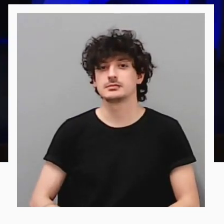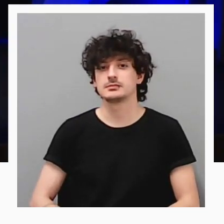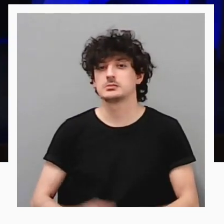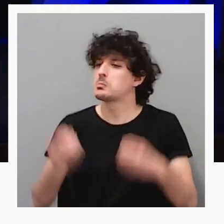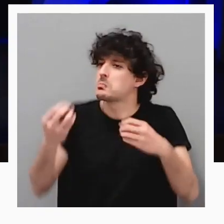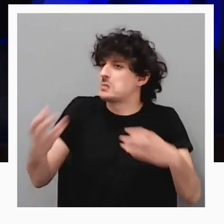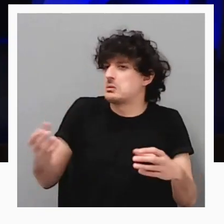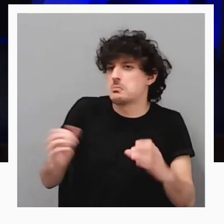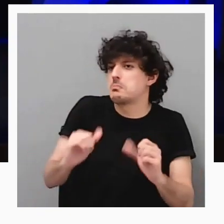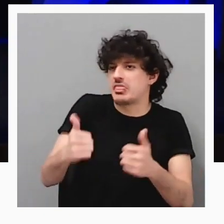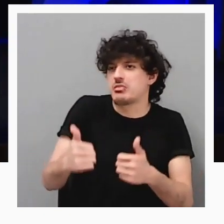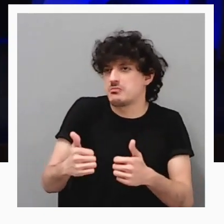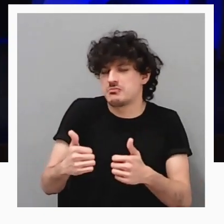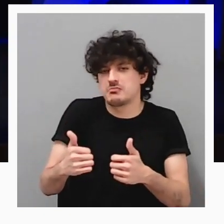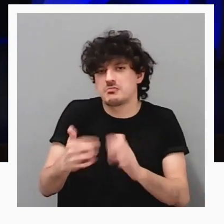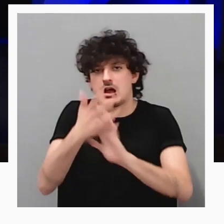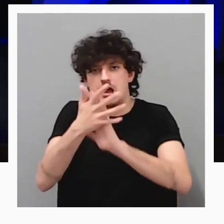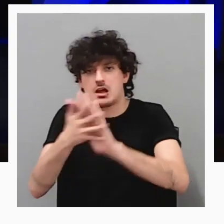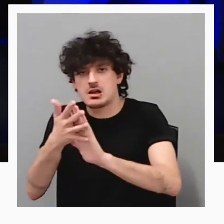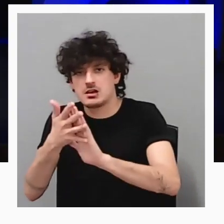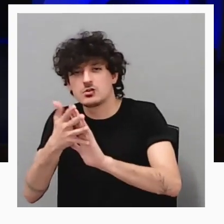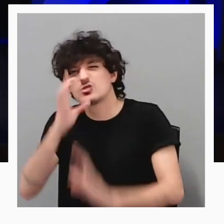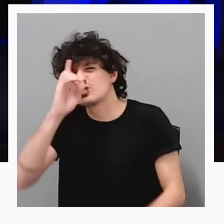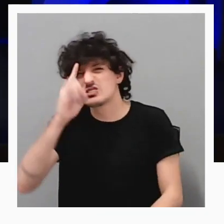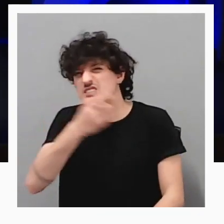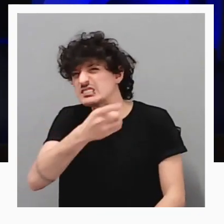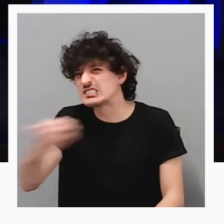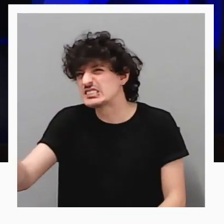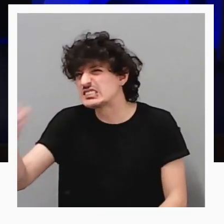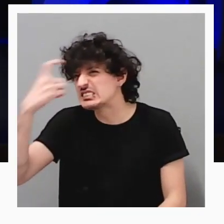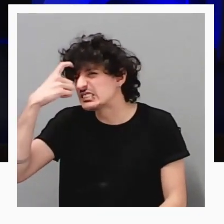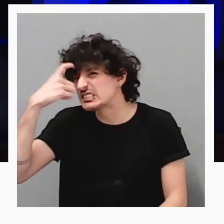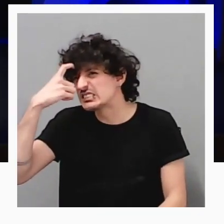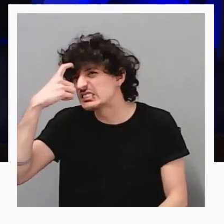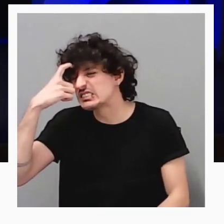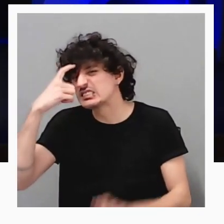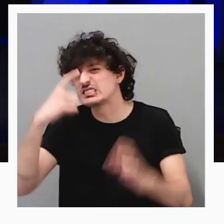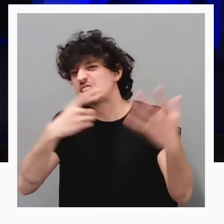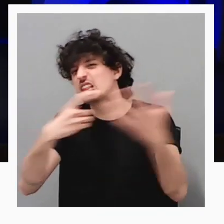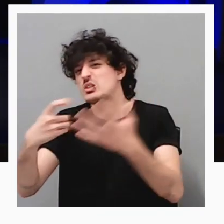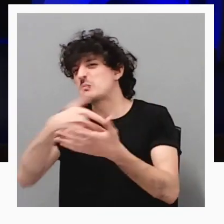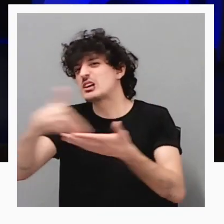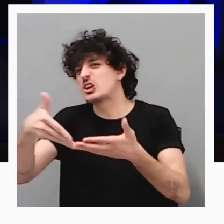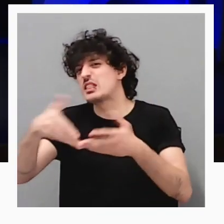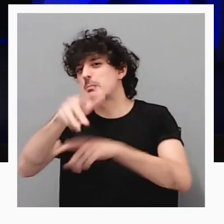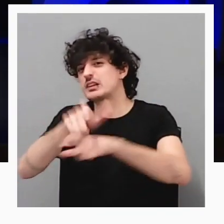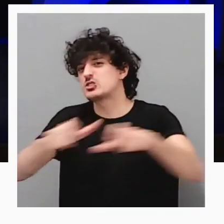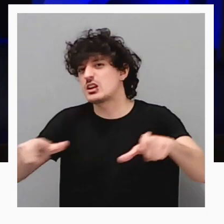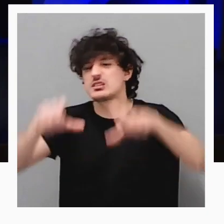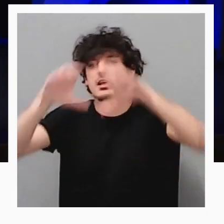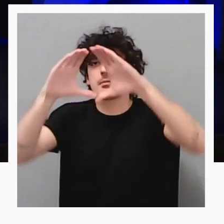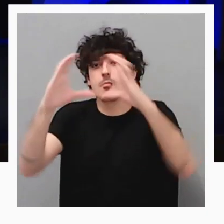empezar hablando. No sé si vosotros sabéis que 600 millones de personas en todo el mundo